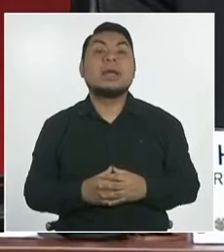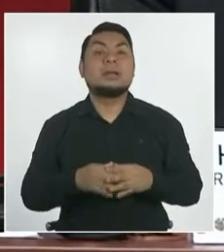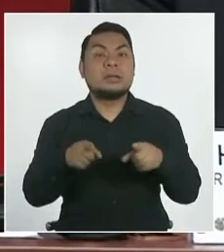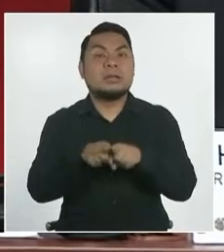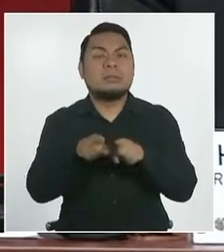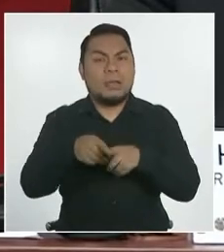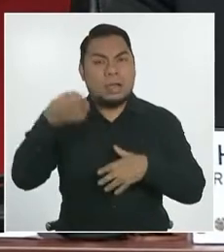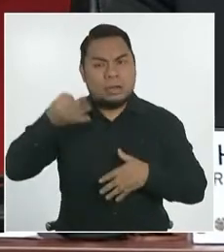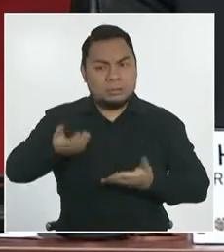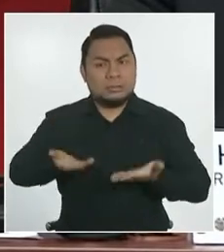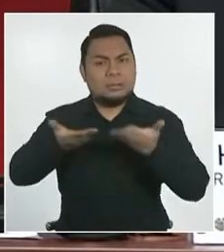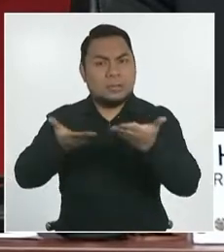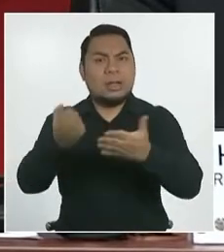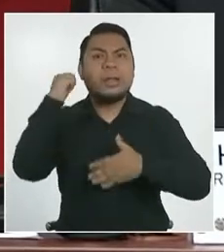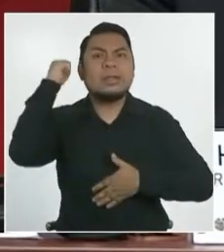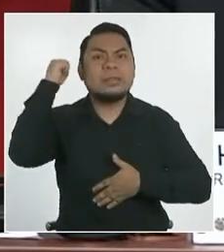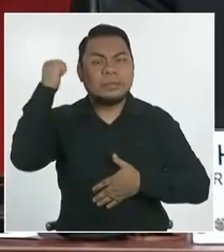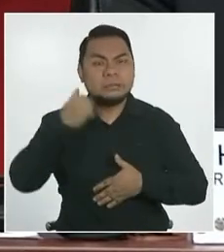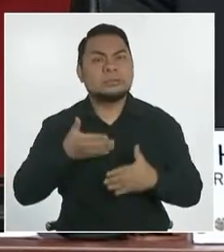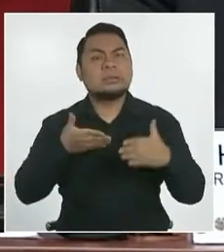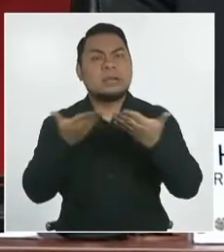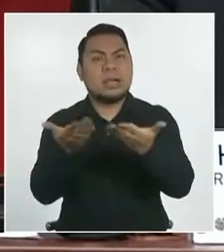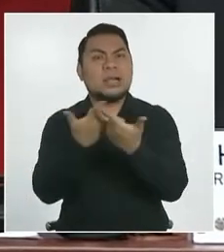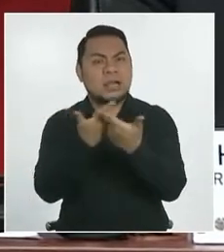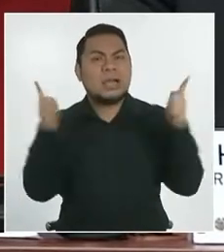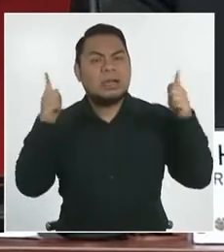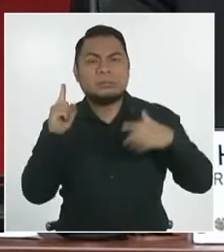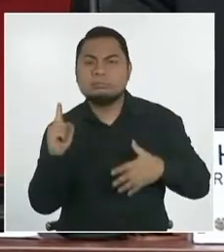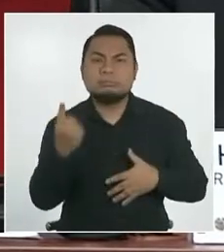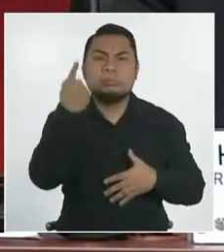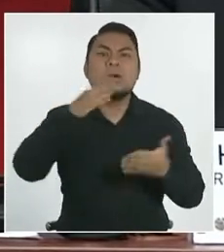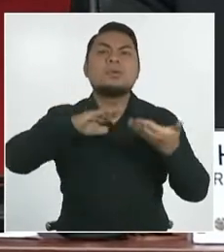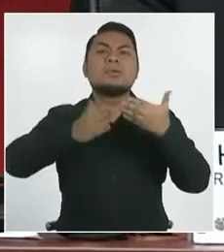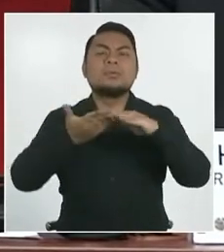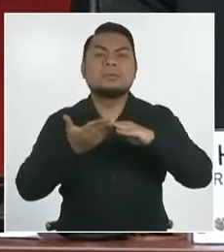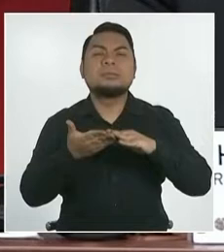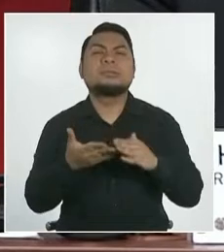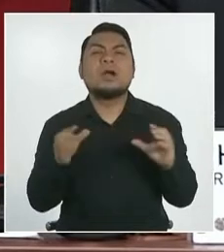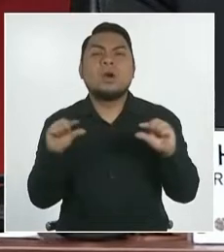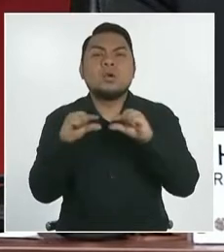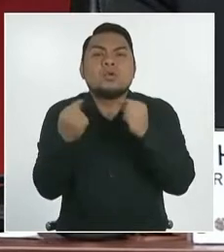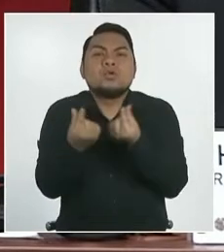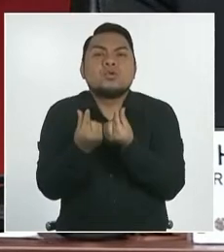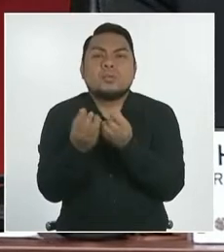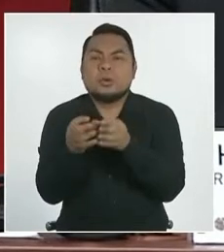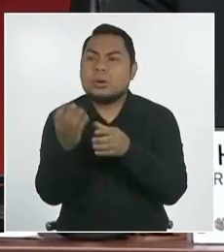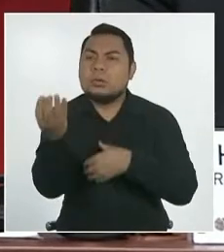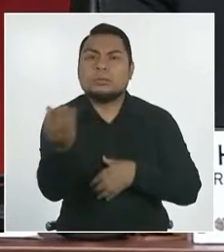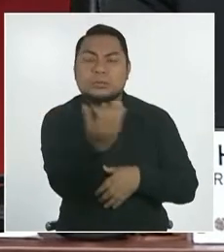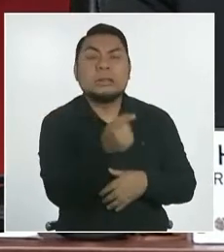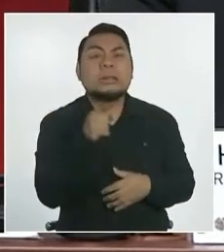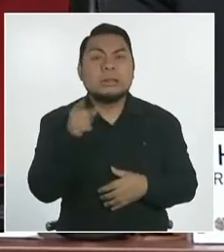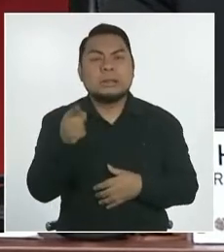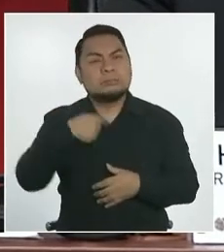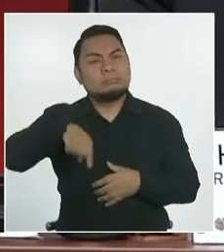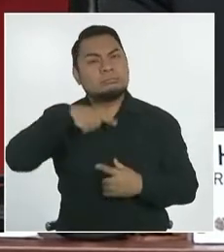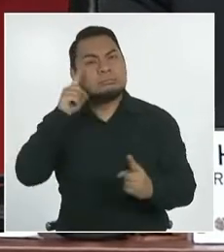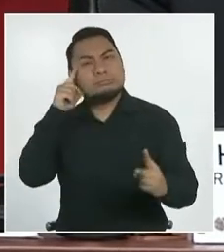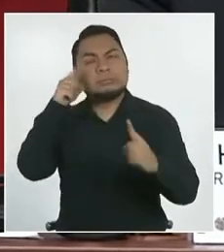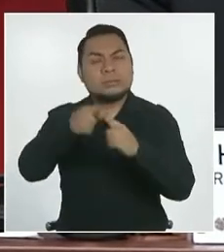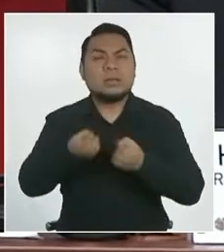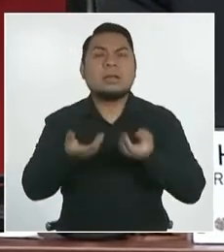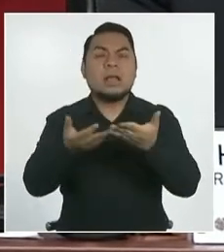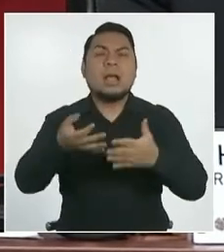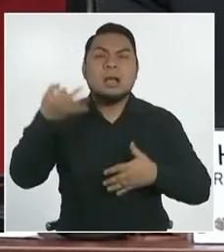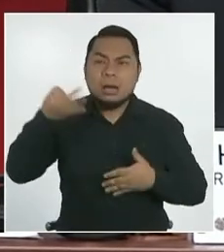de garantizar los derechos y libertades fundamentales de las comunidades minoritarias, tenemos el objetivo de garantizar